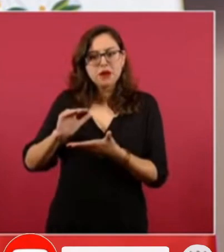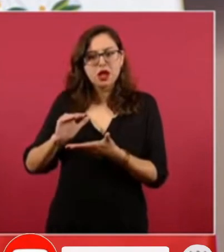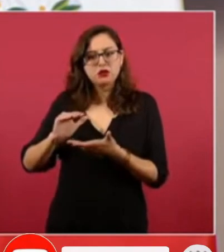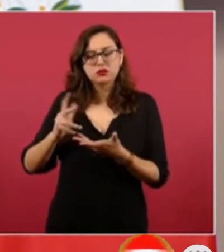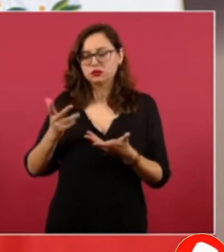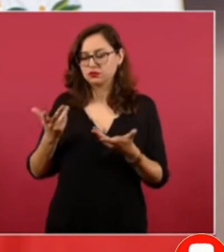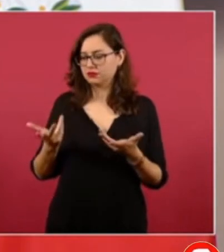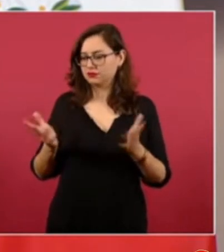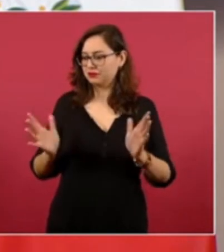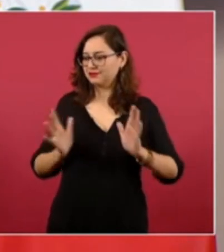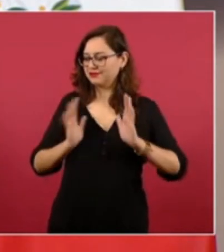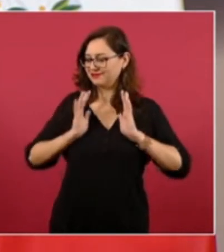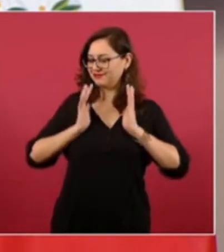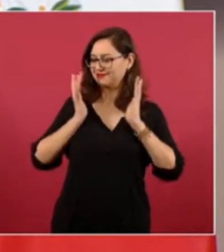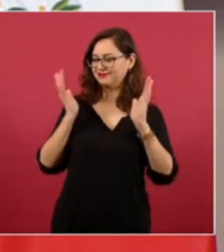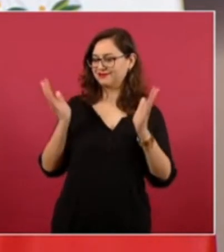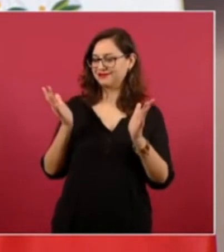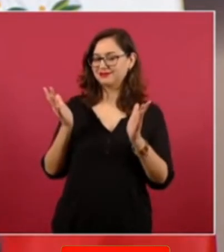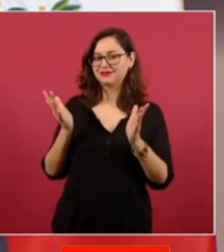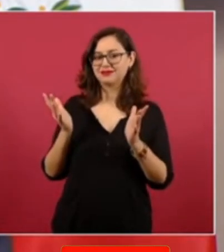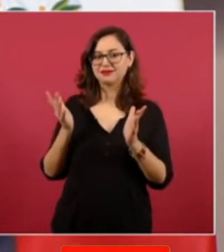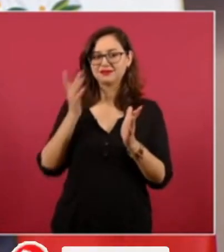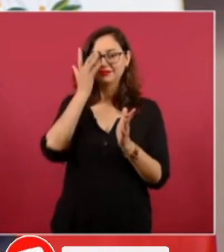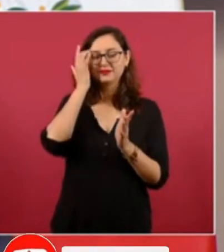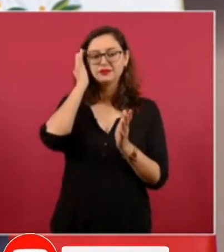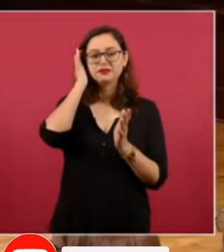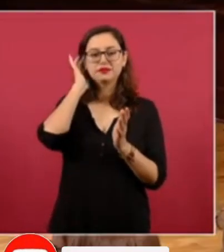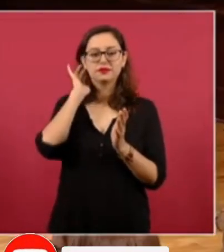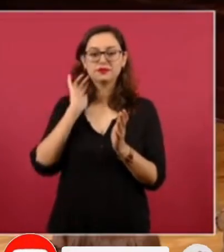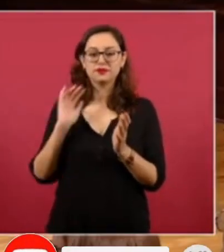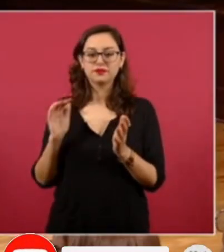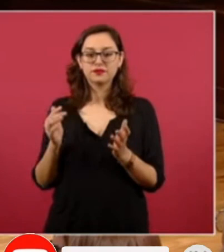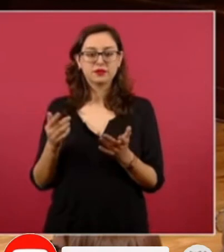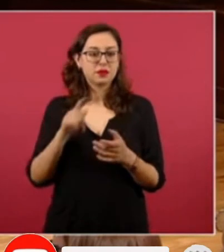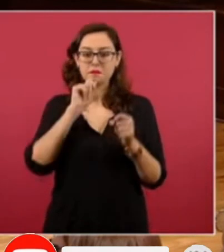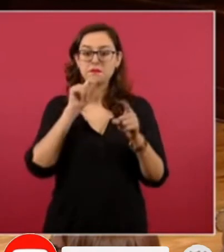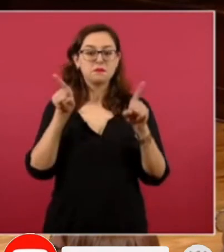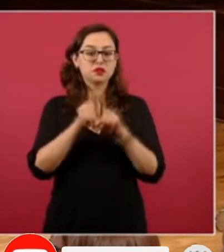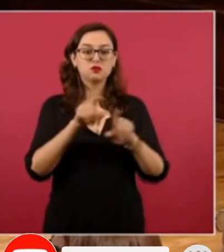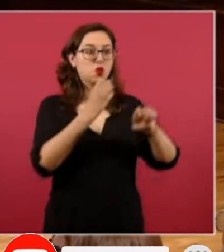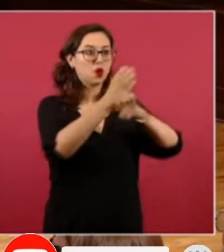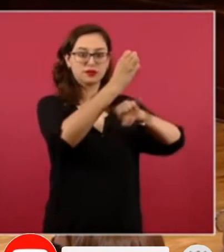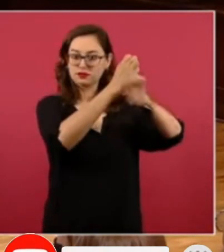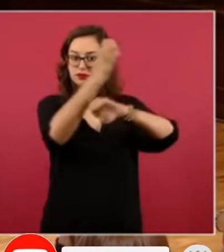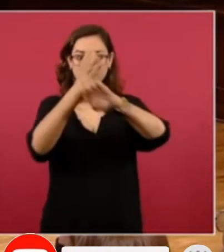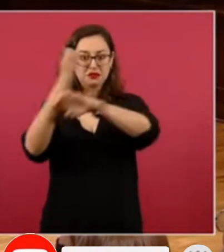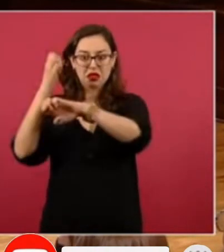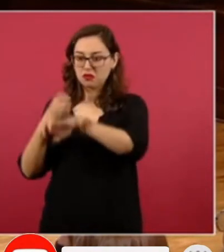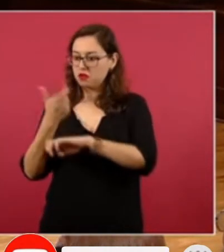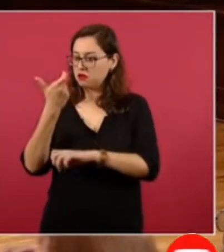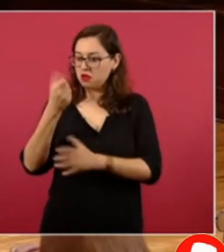federales, y esto aplicaba a todas las entidades federativas, a todos los gobiernos del